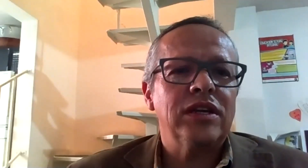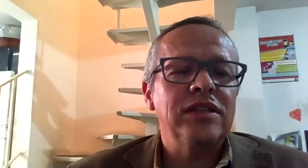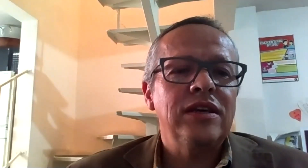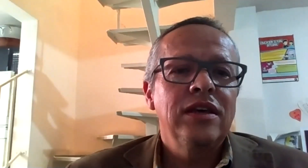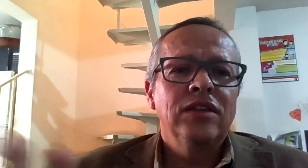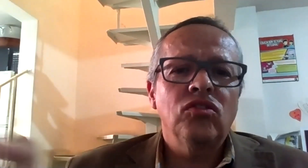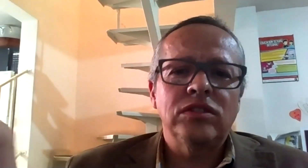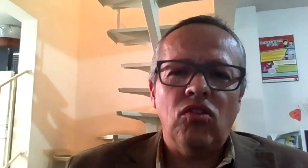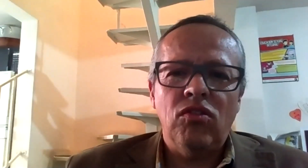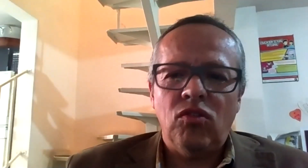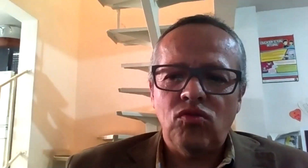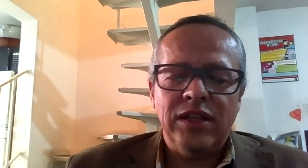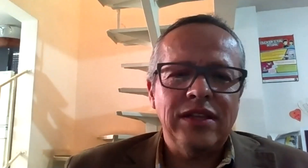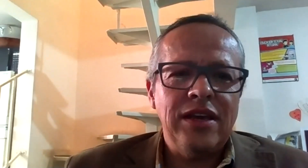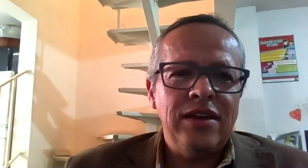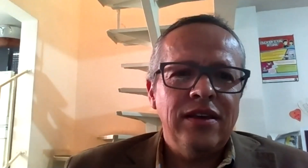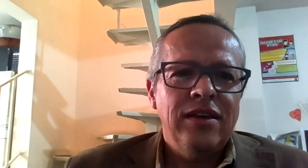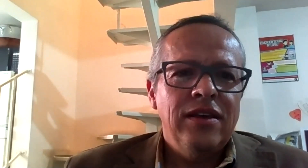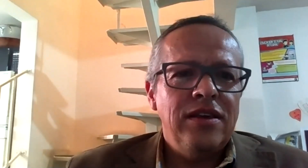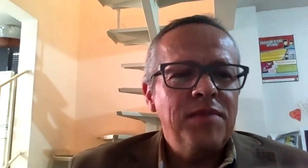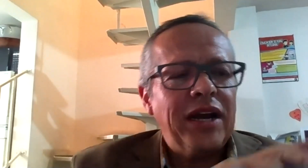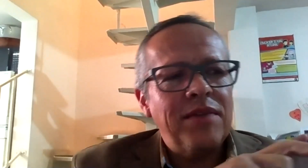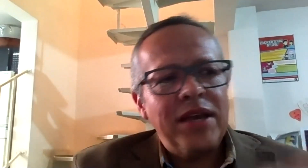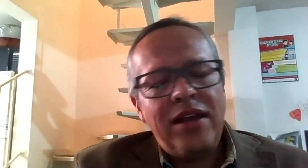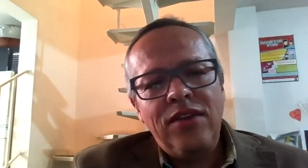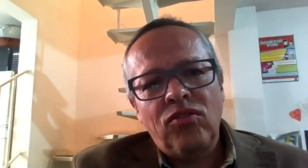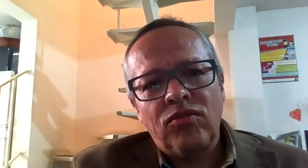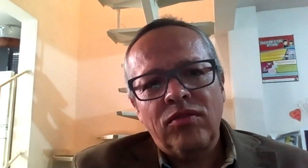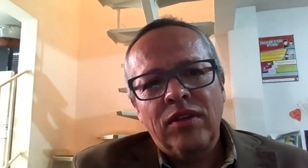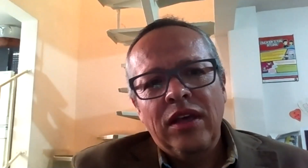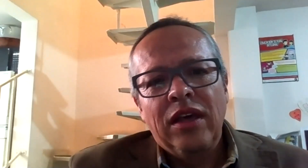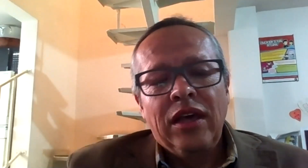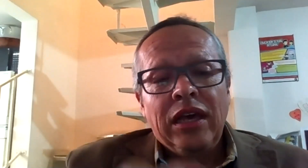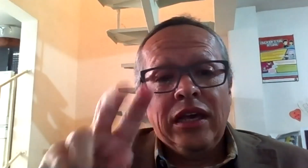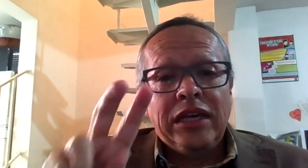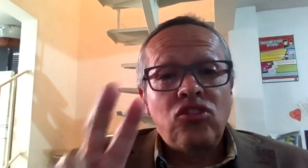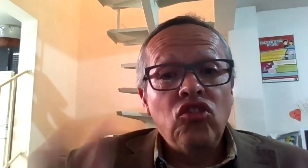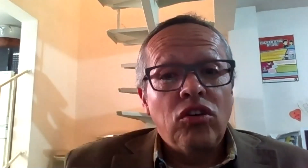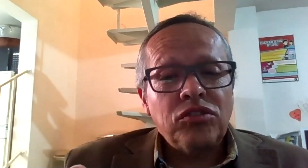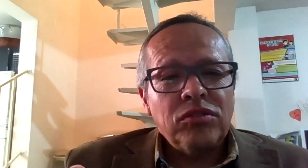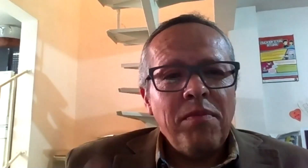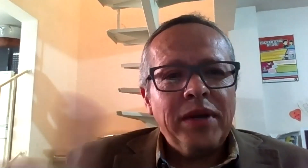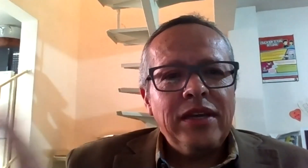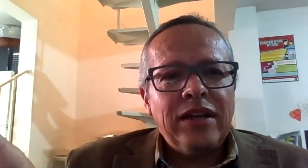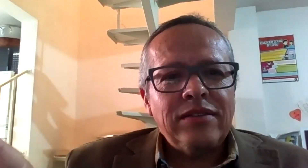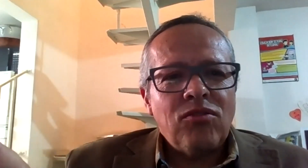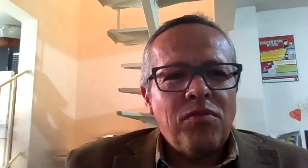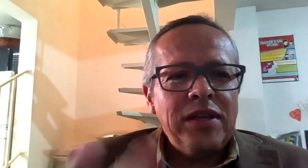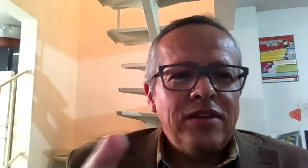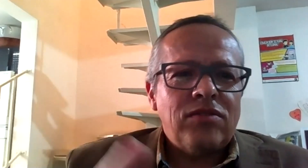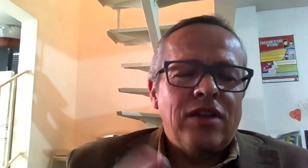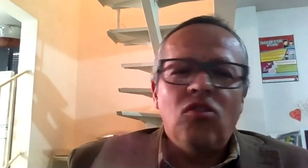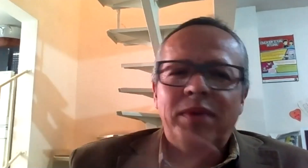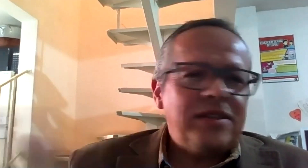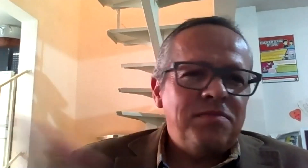IPH, que los capaciten. Y no necesariamente es de capacitación. Les pongo un ejemplo